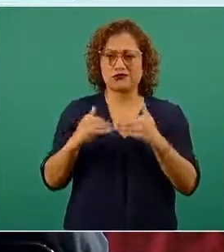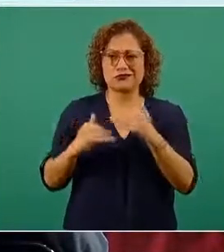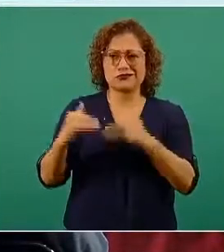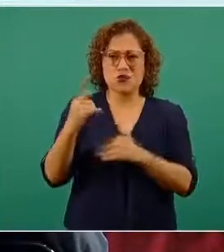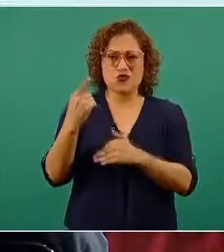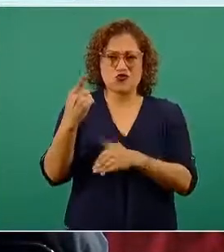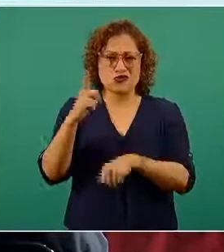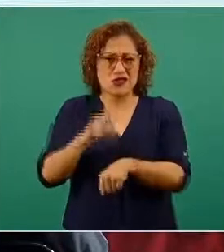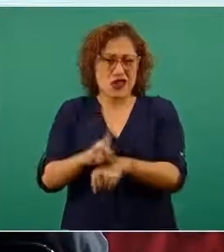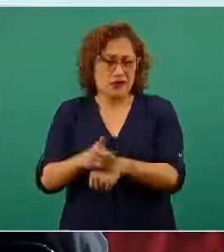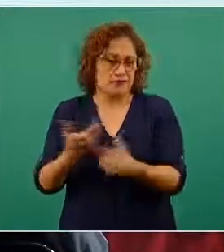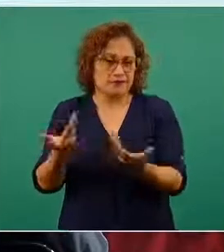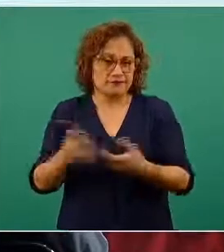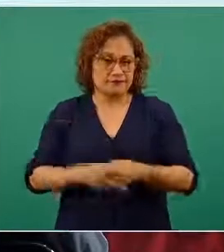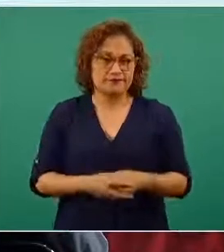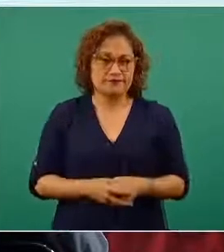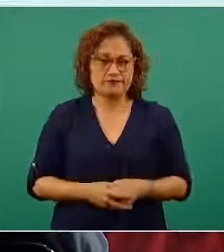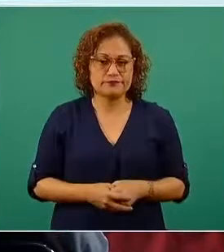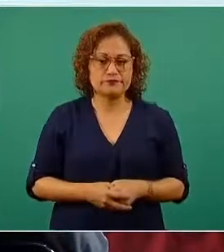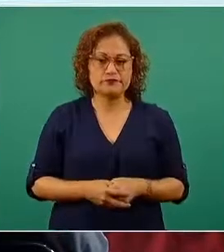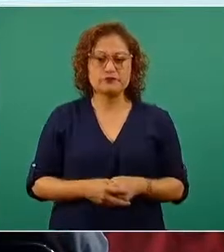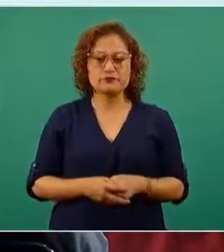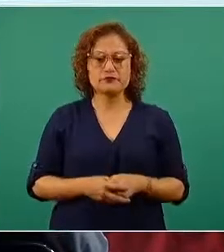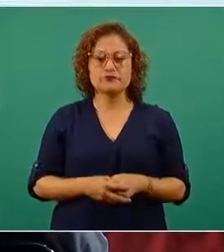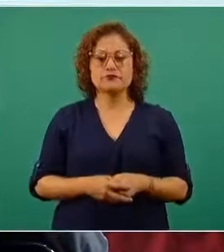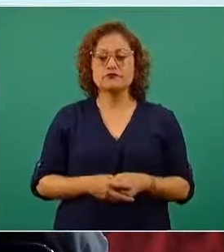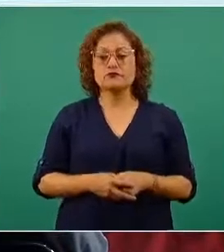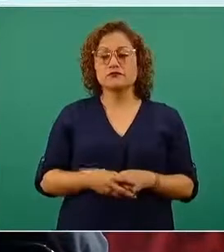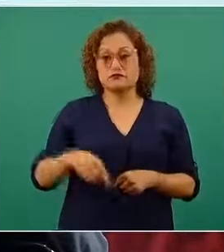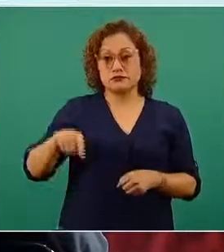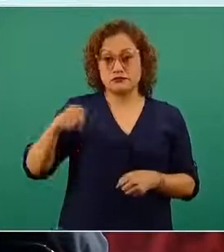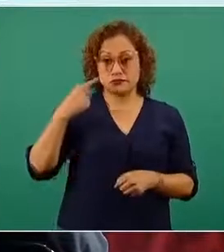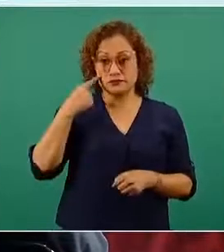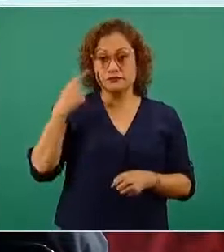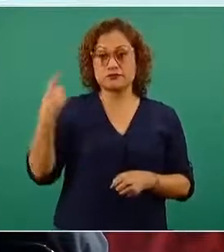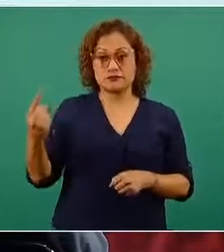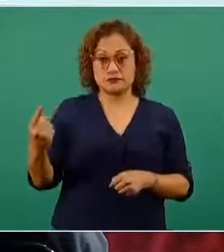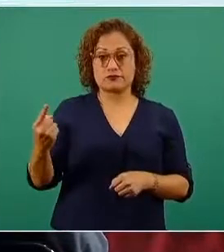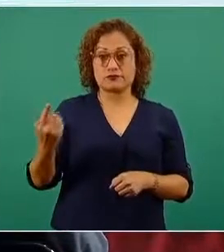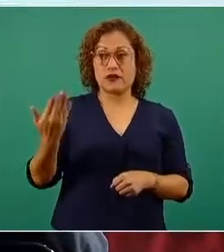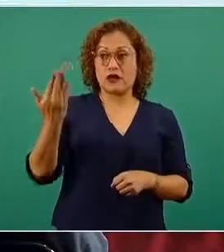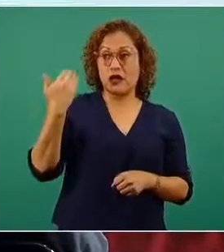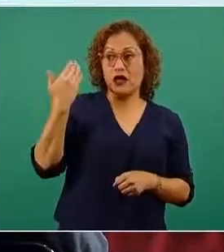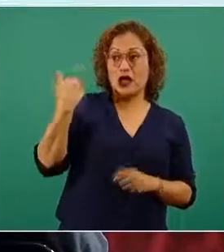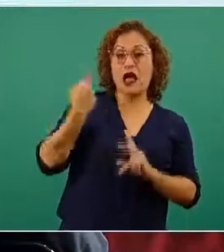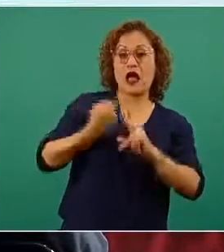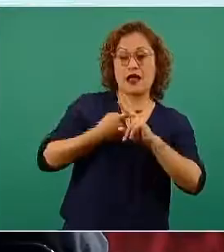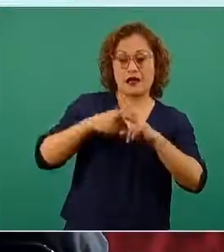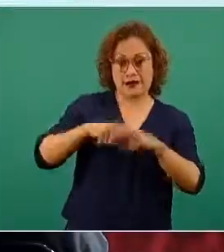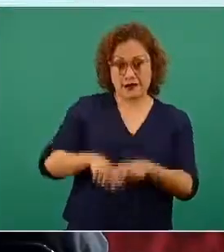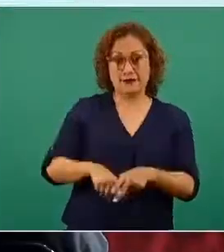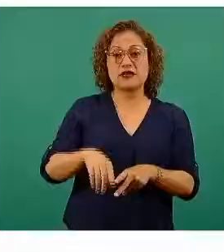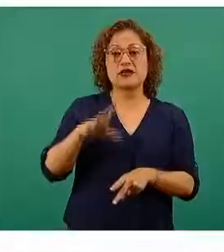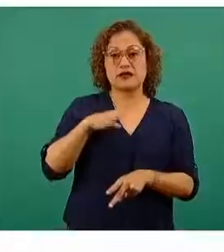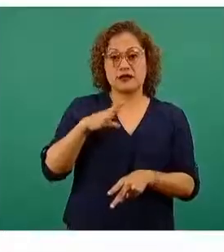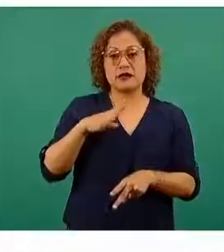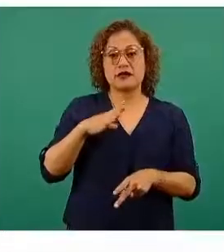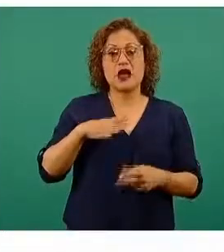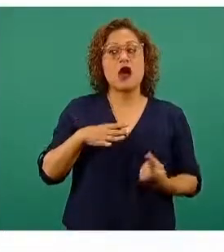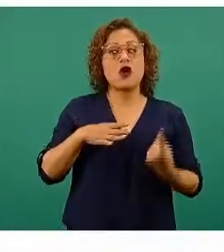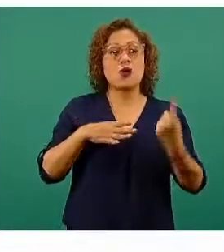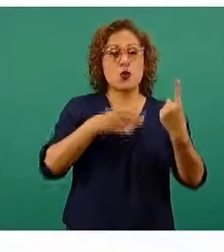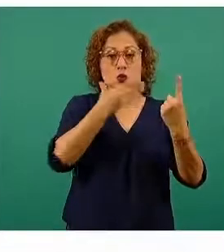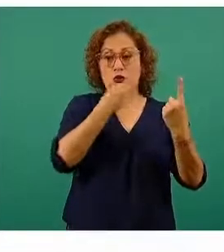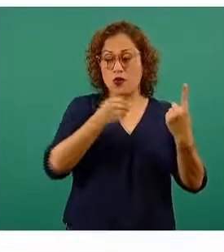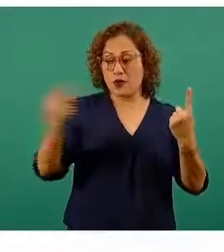más tiempo. Aquí hace varias semanas, cuando empezamos, era muy notorio que había 2 mujeres por cada hombre